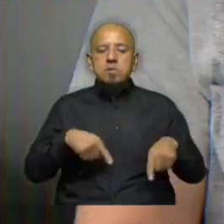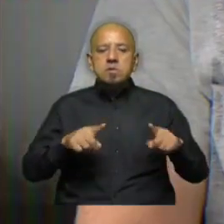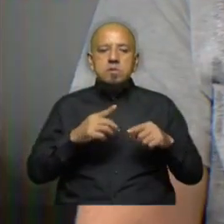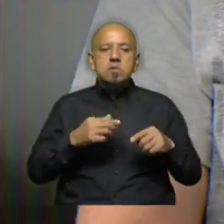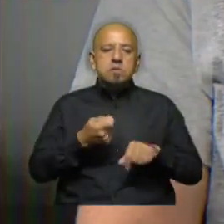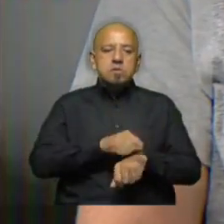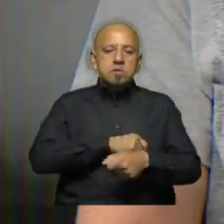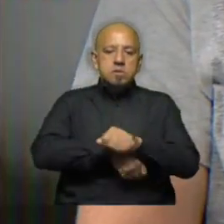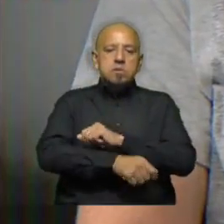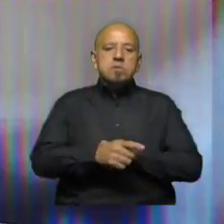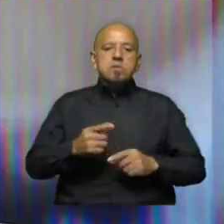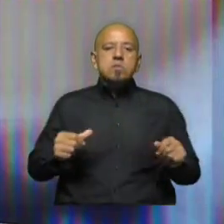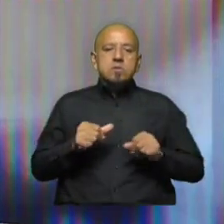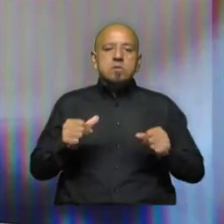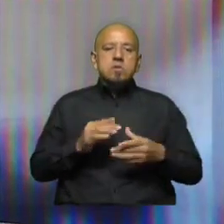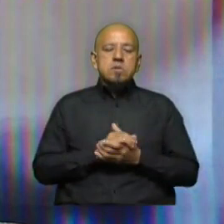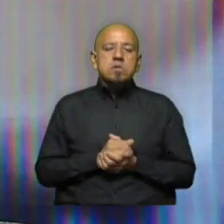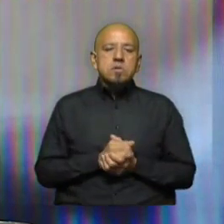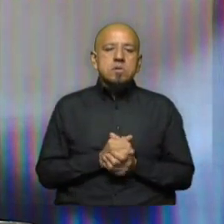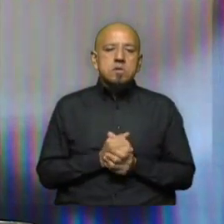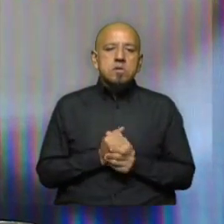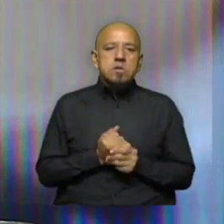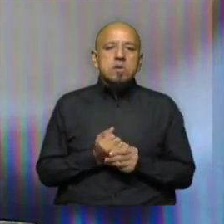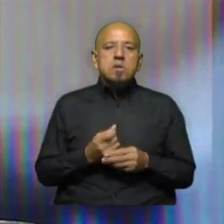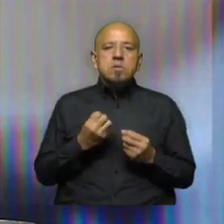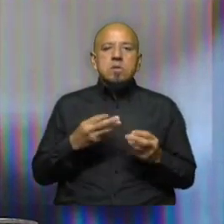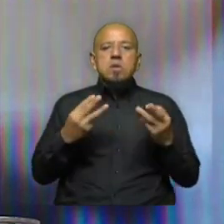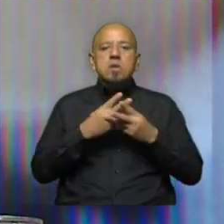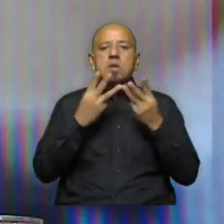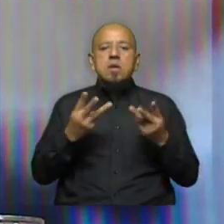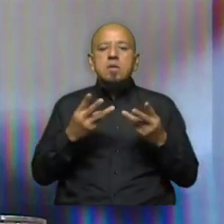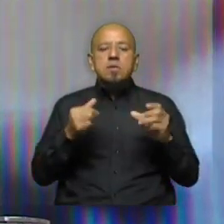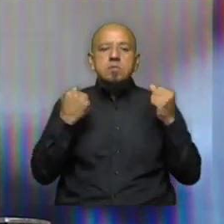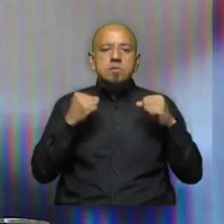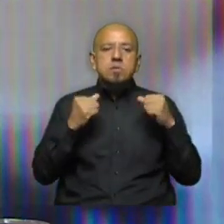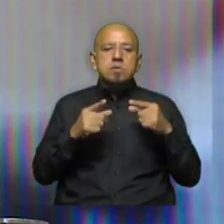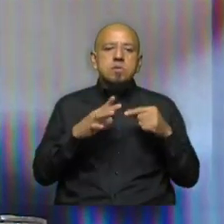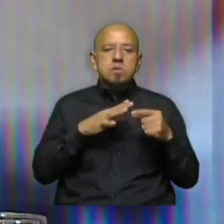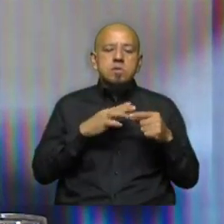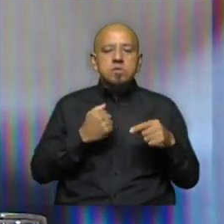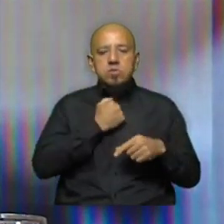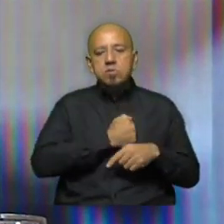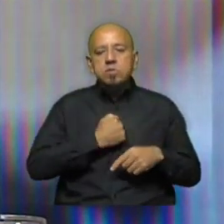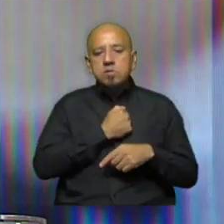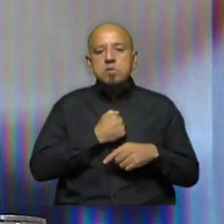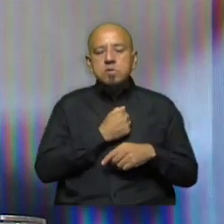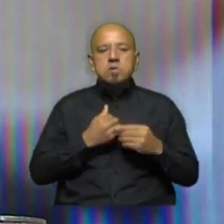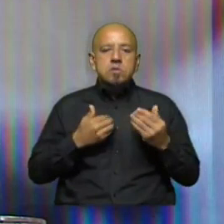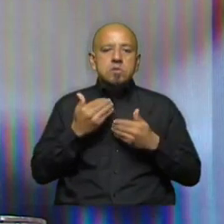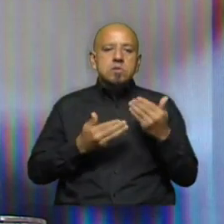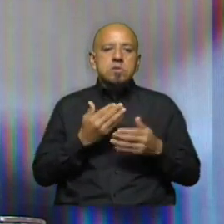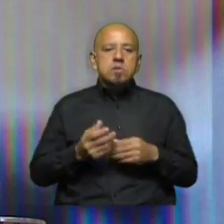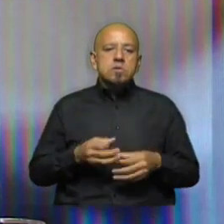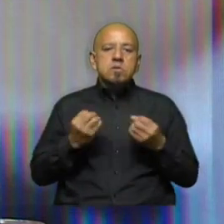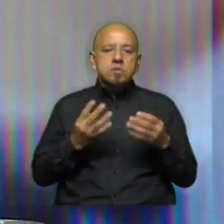esfuerzo, de cómo se llega. Sí, porque en general cuando uno empieza hablar con deportistas, encuentran un montón de sufrimiento en ese proceso, sobre todo porque a edades